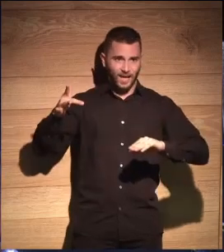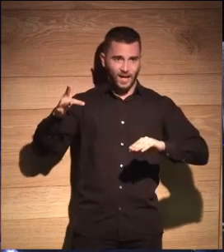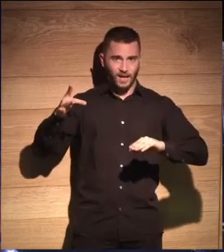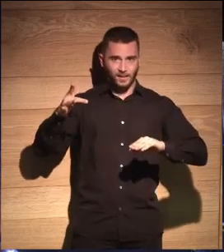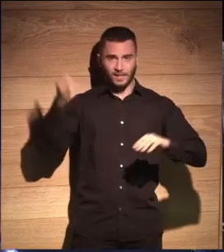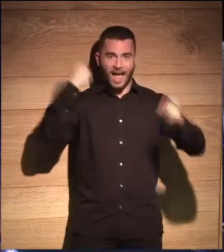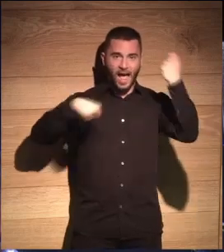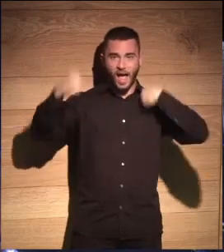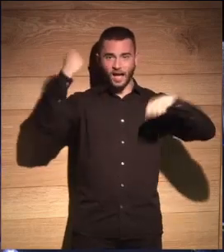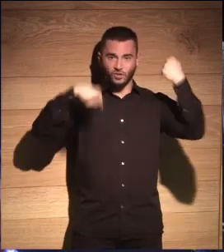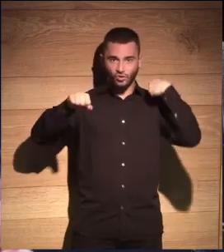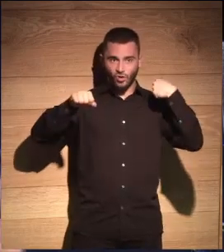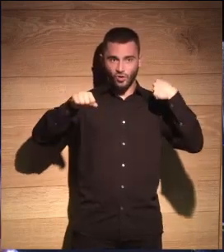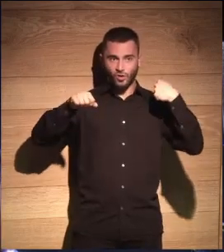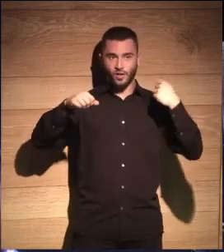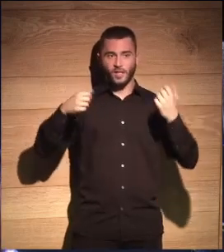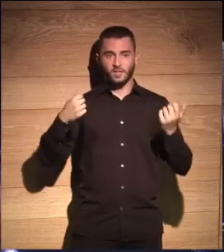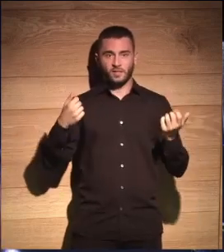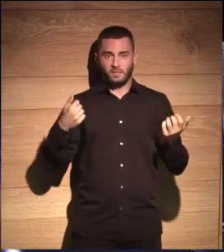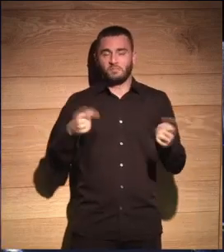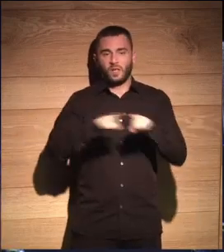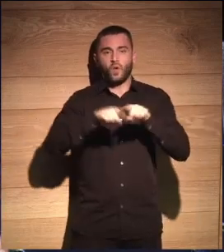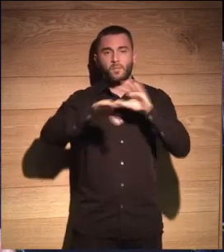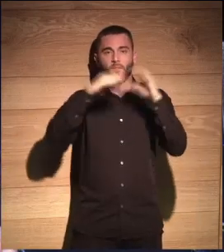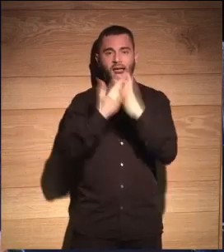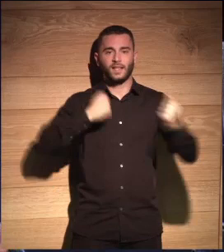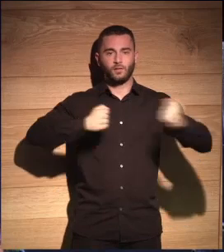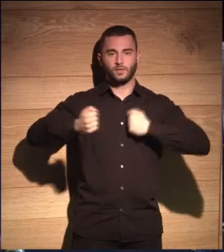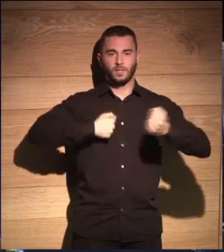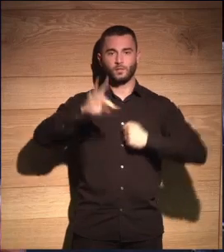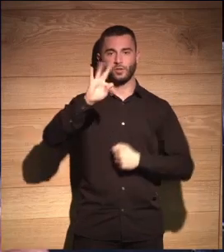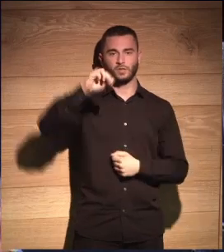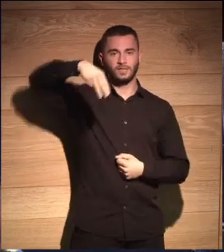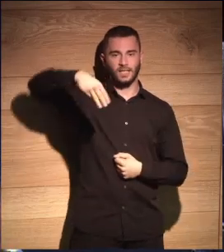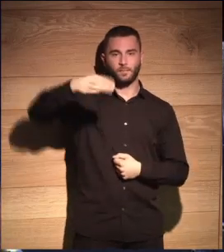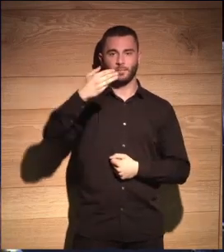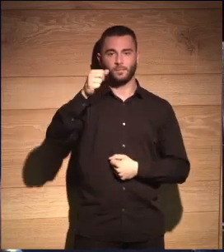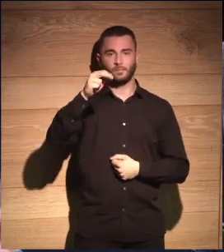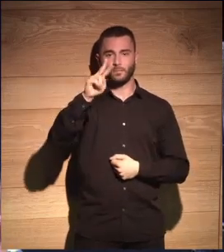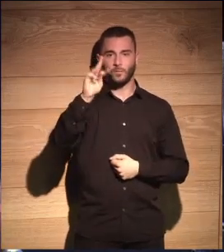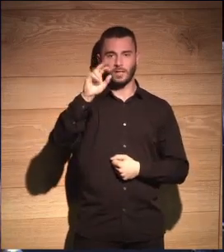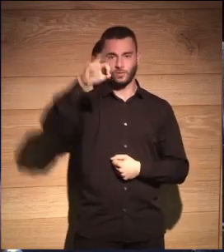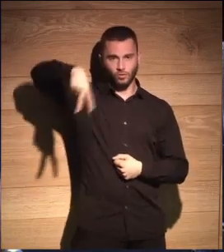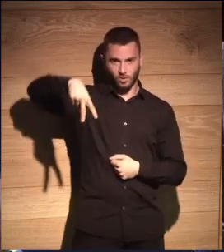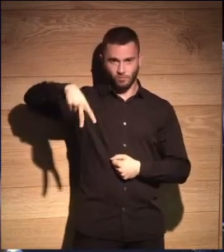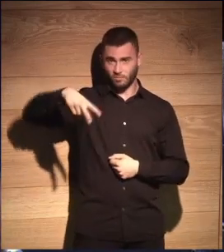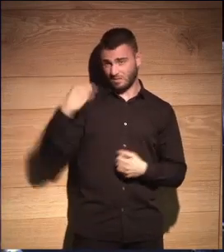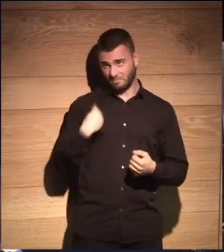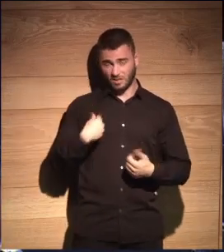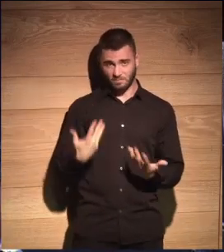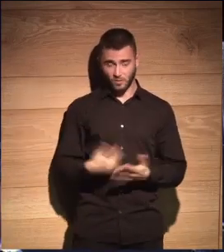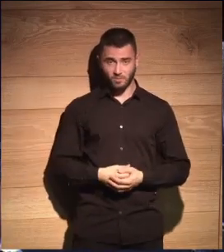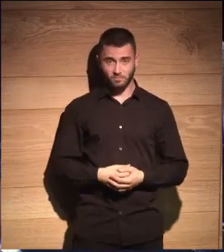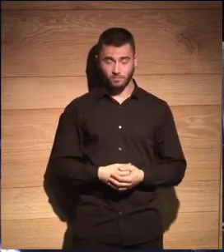con actores, pero un poco lo del Planeta de los Simios de Tim Burton en su día, que se lo plantearon. Pues todo ese